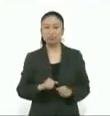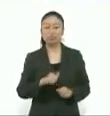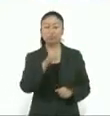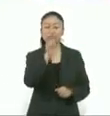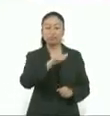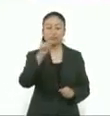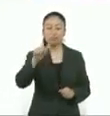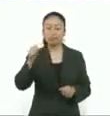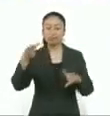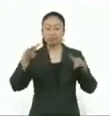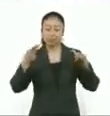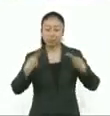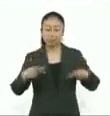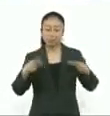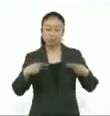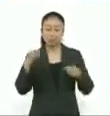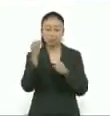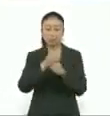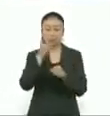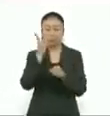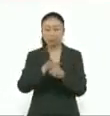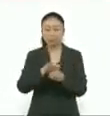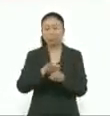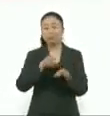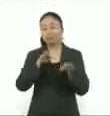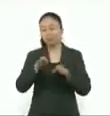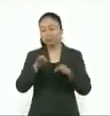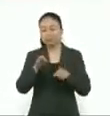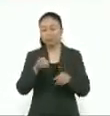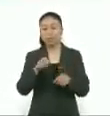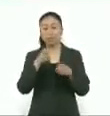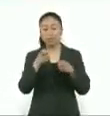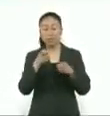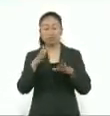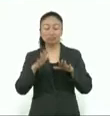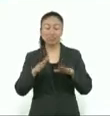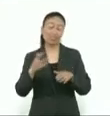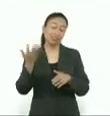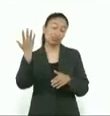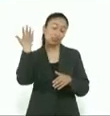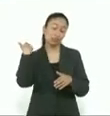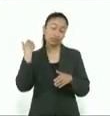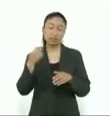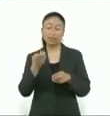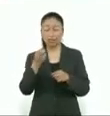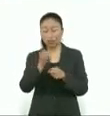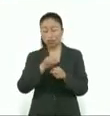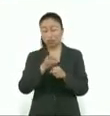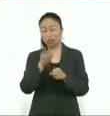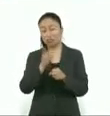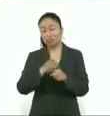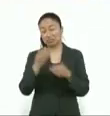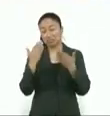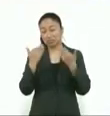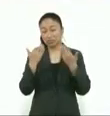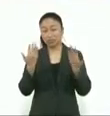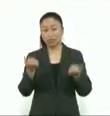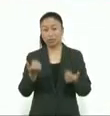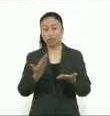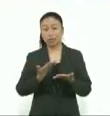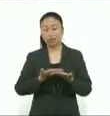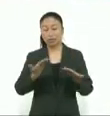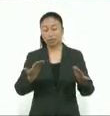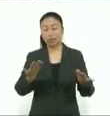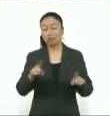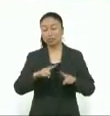las oportunidades que durante mucho tiempo les fueron negadas. Desde Baja California lo